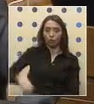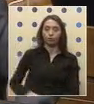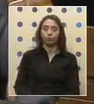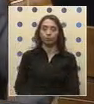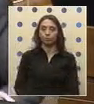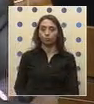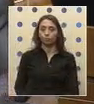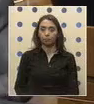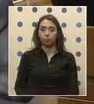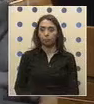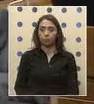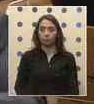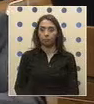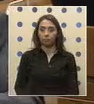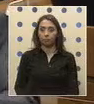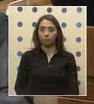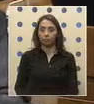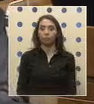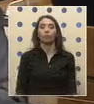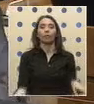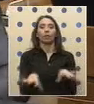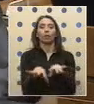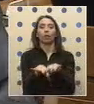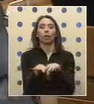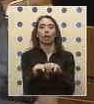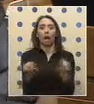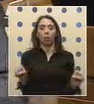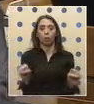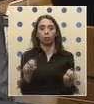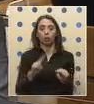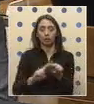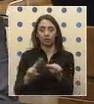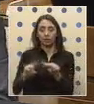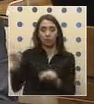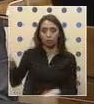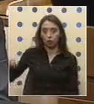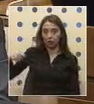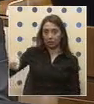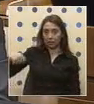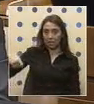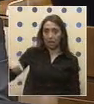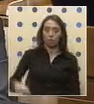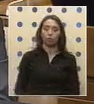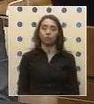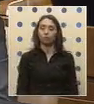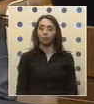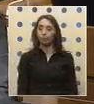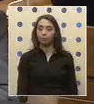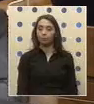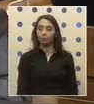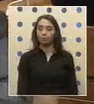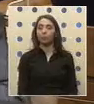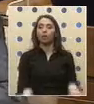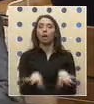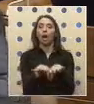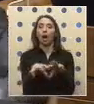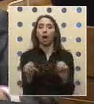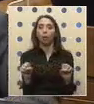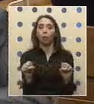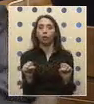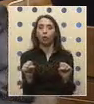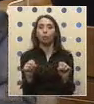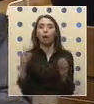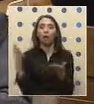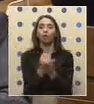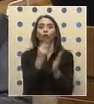y respecto a un acuerdo que también se celebró justamente en el Senado, que es este acuerdo, ¿no es cierto?, para sacar